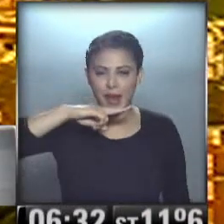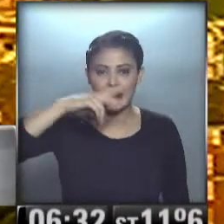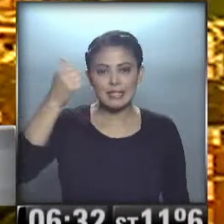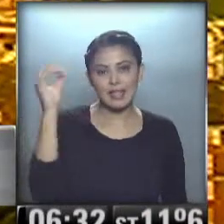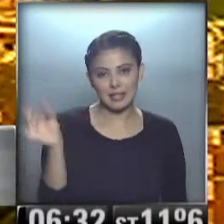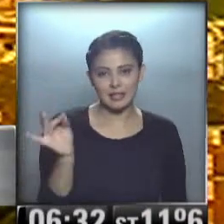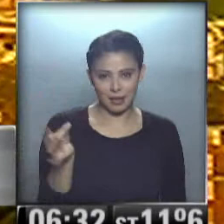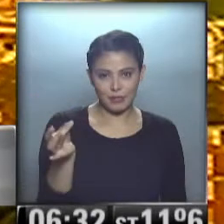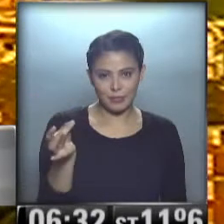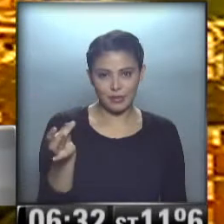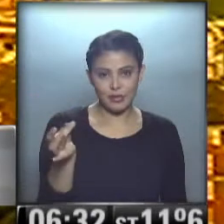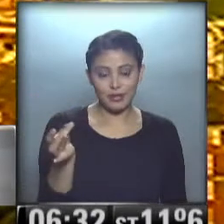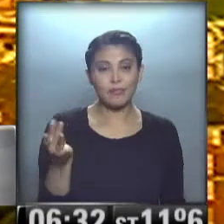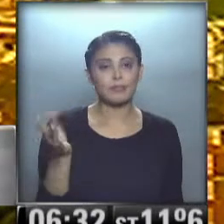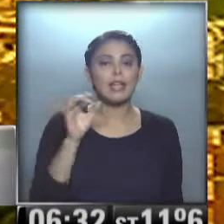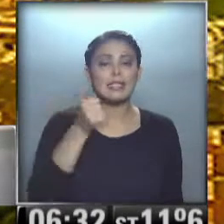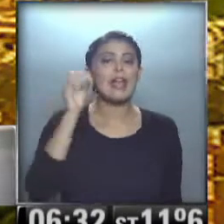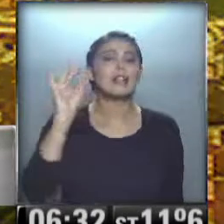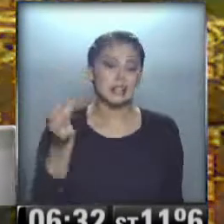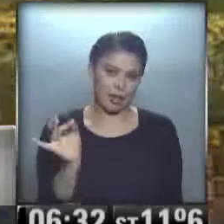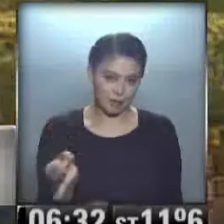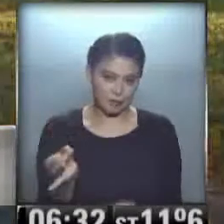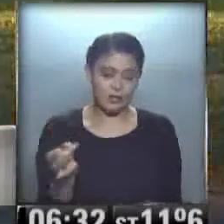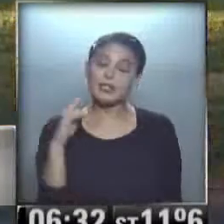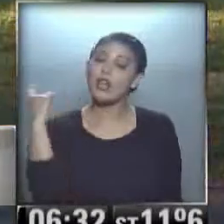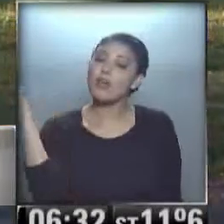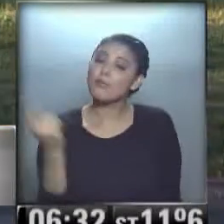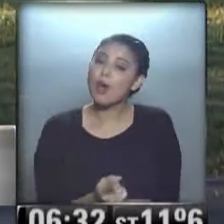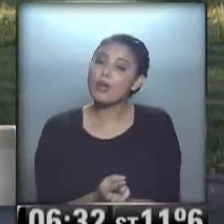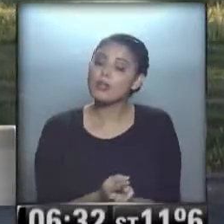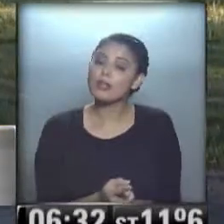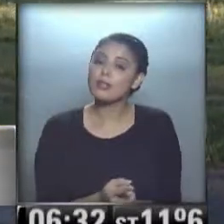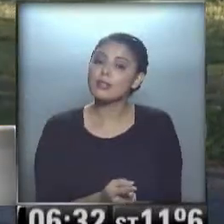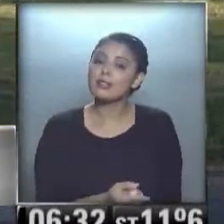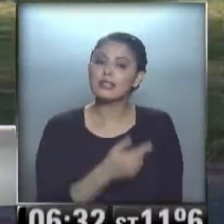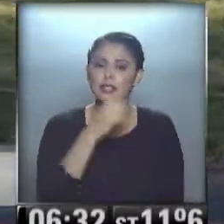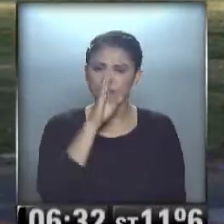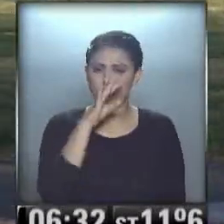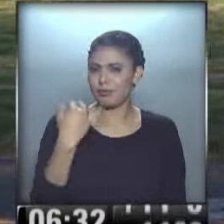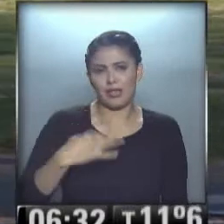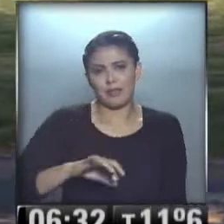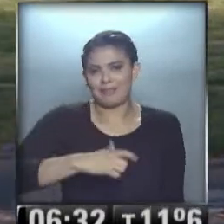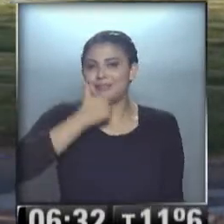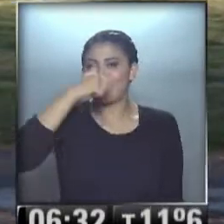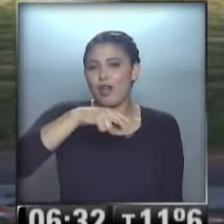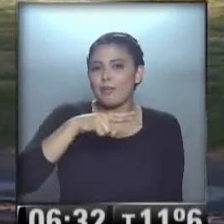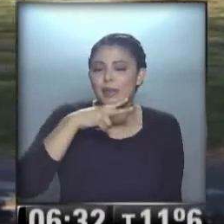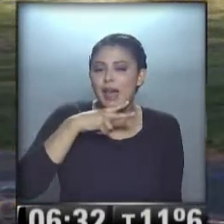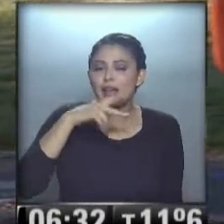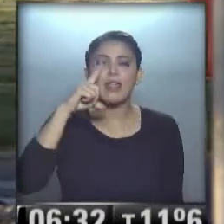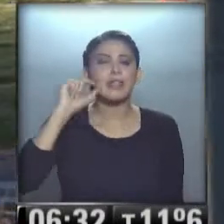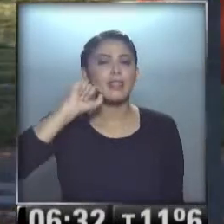de diciembre. 6 de diciembre. Imposible no levantarse con una sonrisa. Es viernes, el día